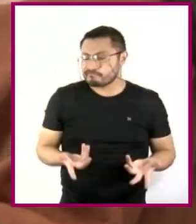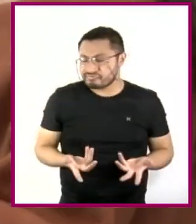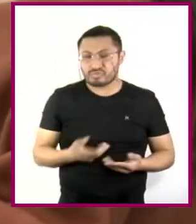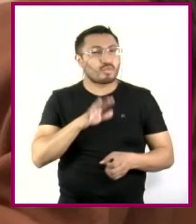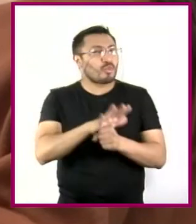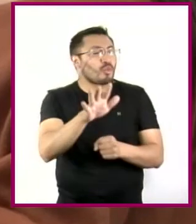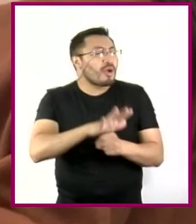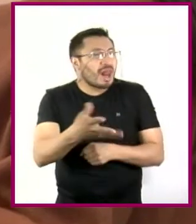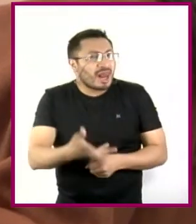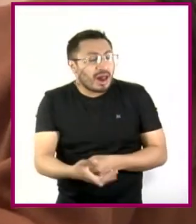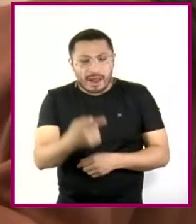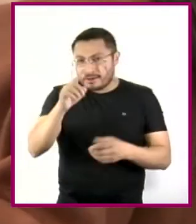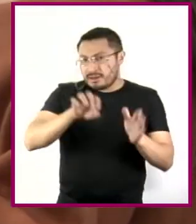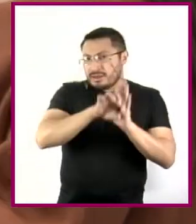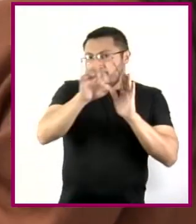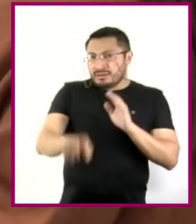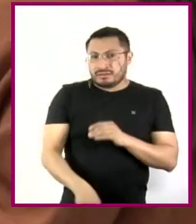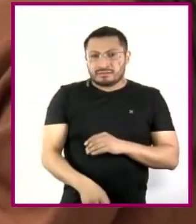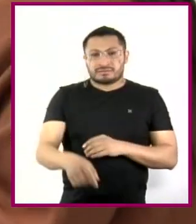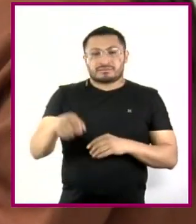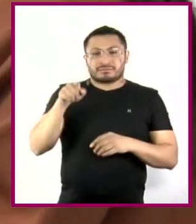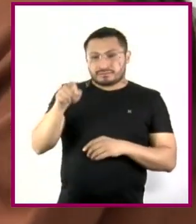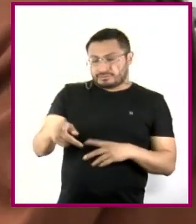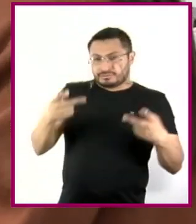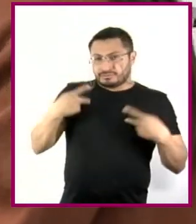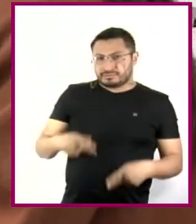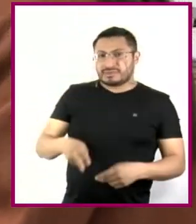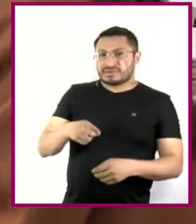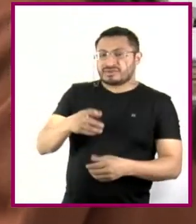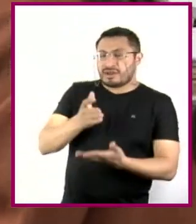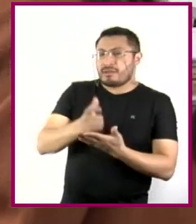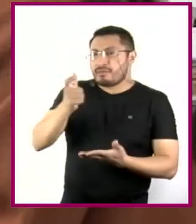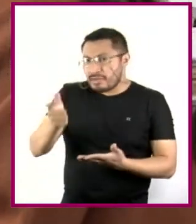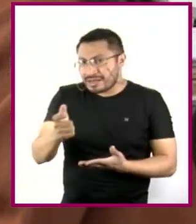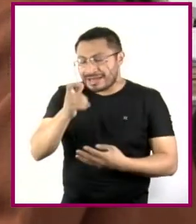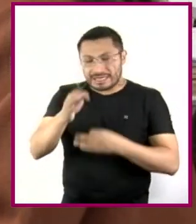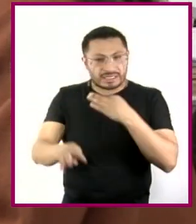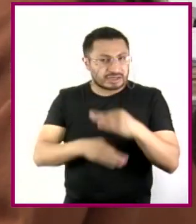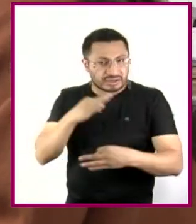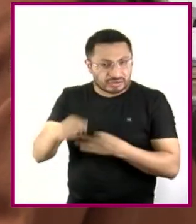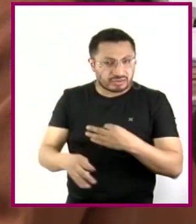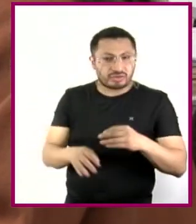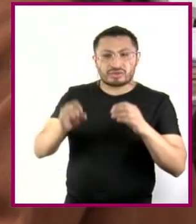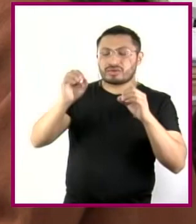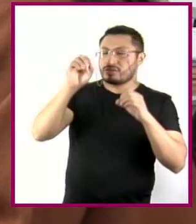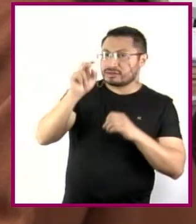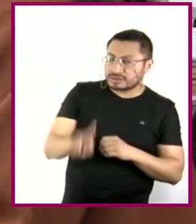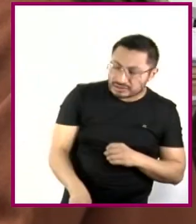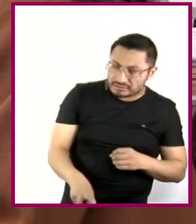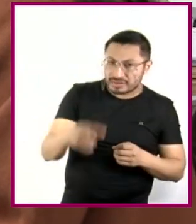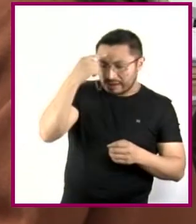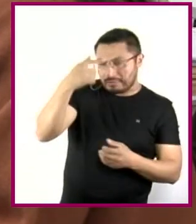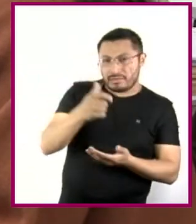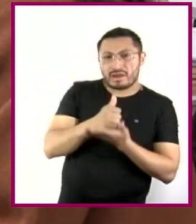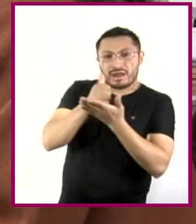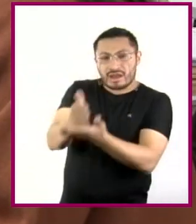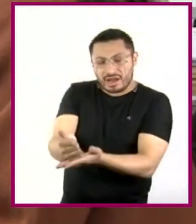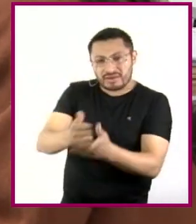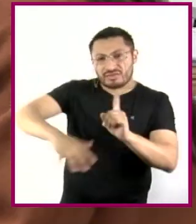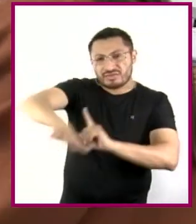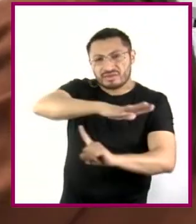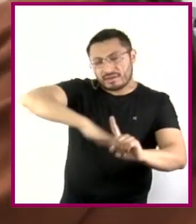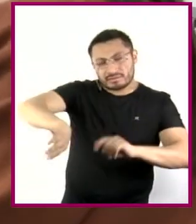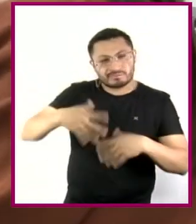Coméntame. Una es, ¿el que paga, paga lo necesario para ayudar realmente a la recuperación del medio